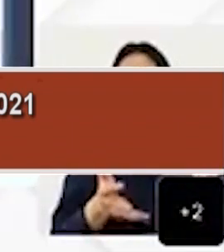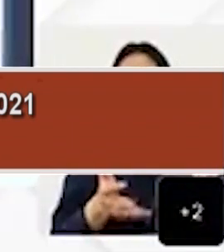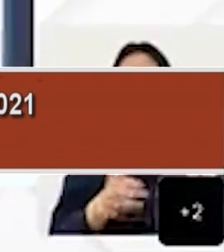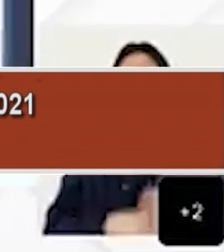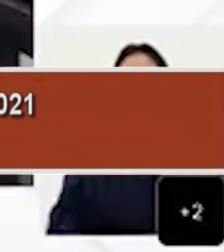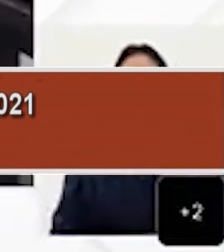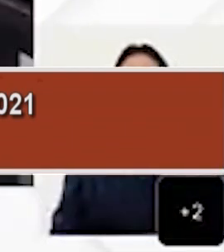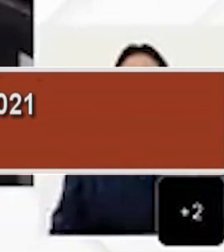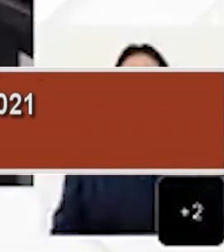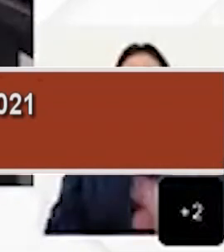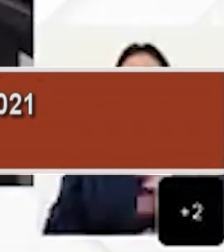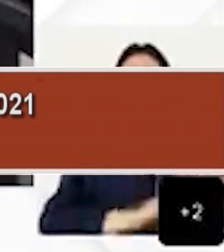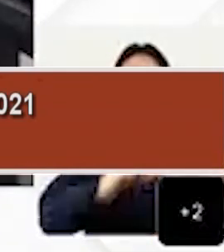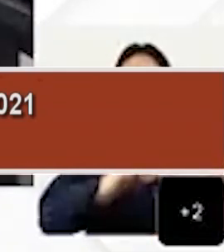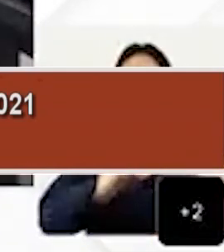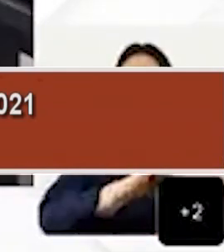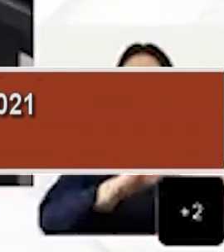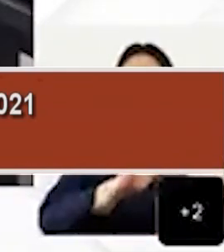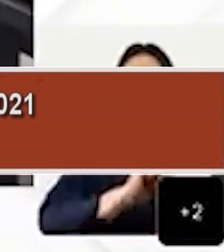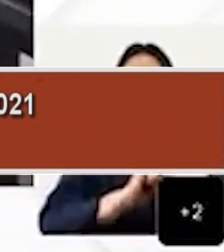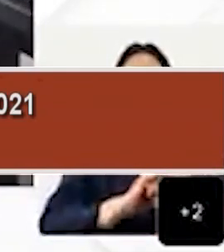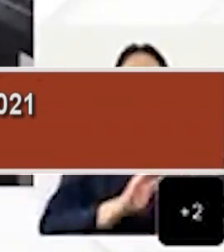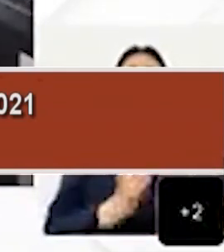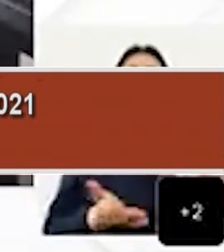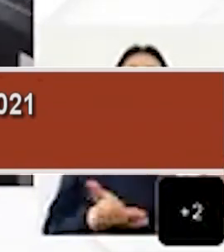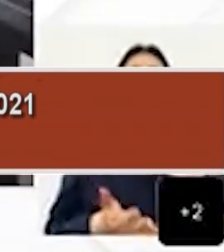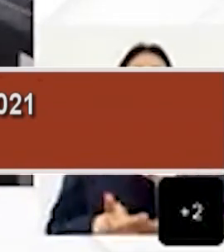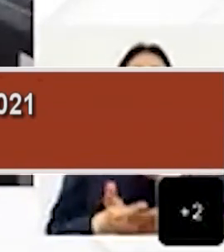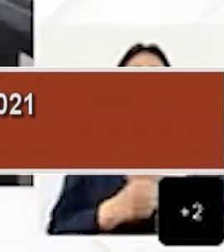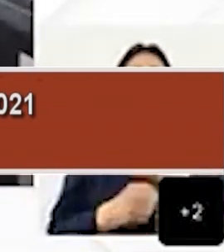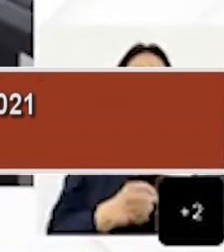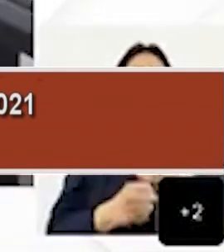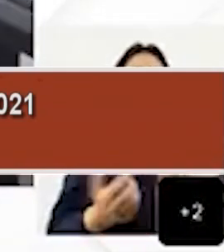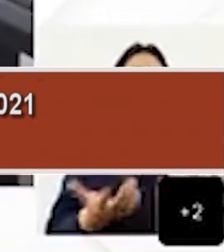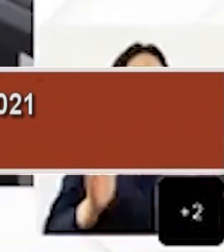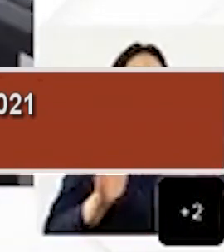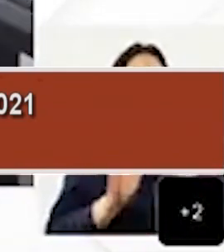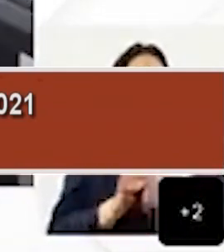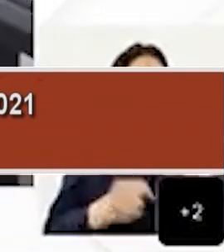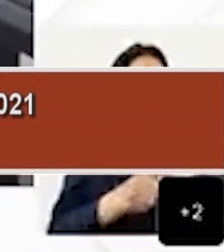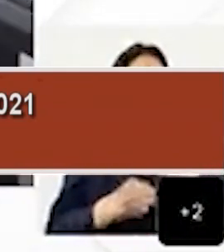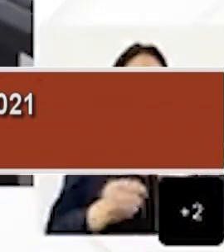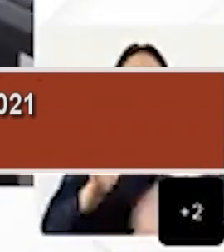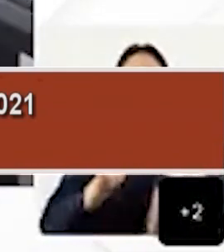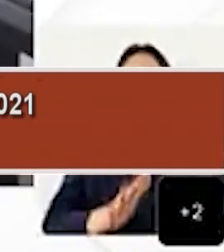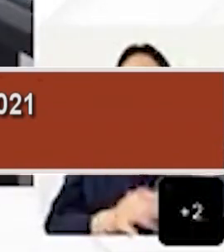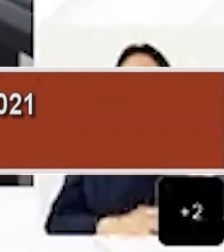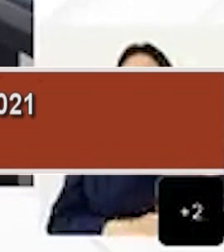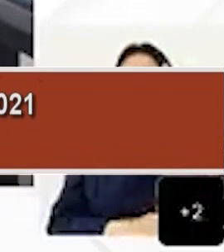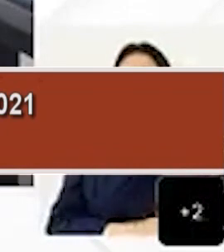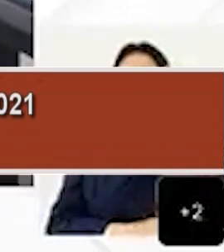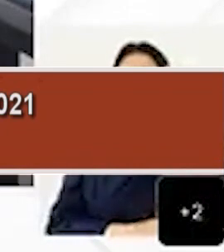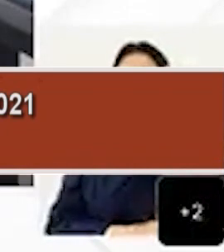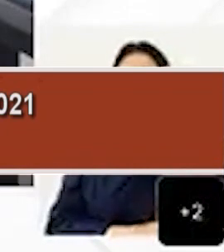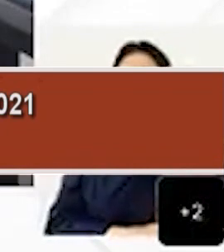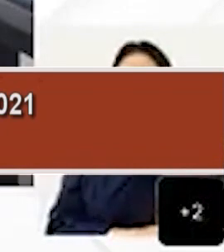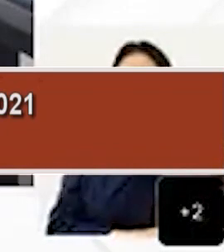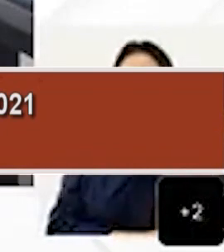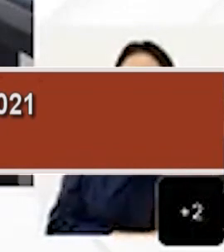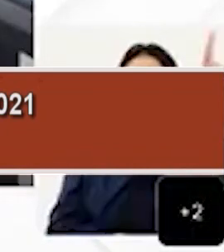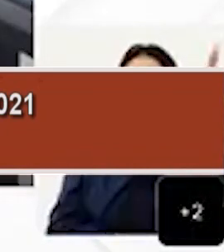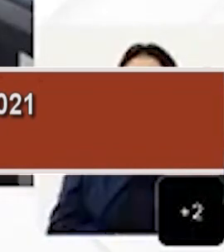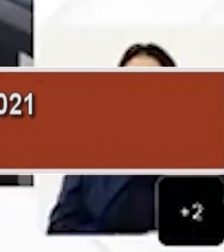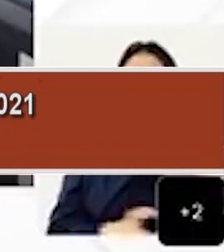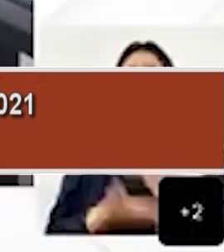por corrupción e inconducta funcional más de 24.000 millones de soles, ¿no? ¿Qué es eso? Para ponerlo en